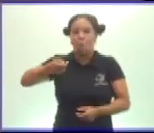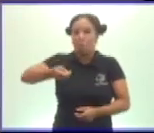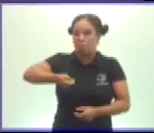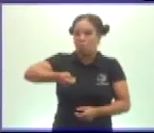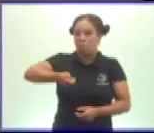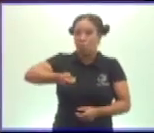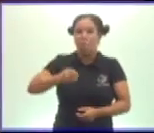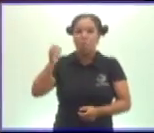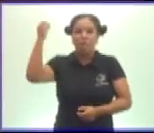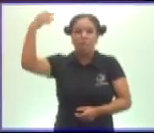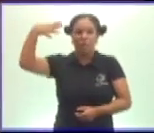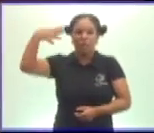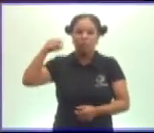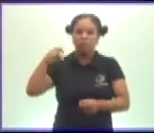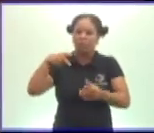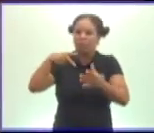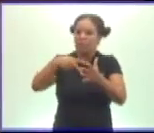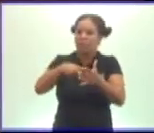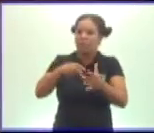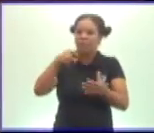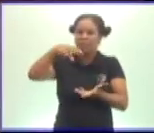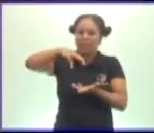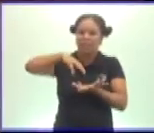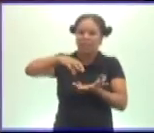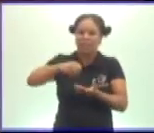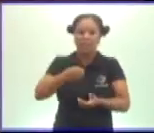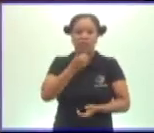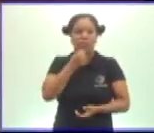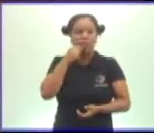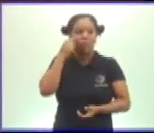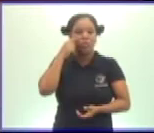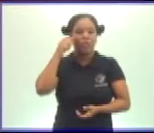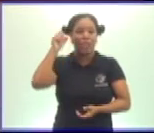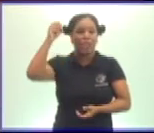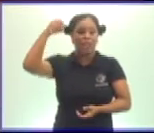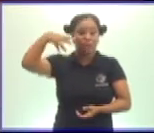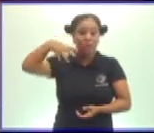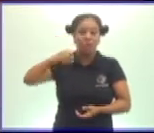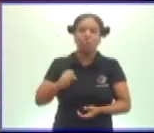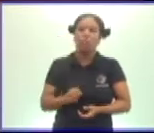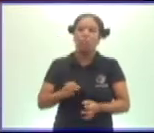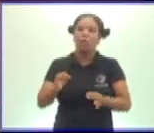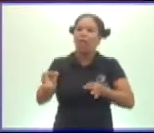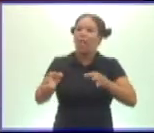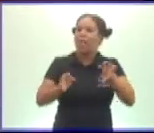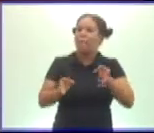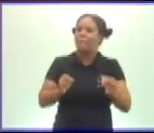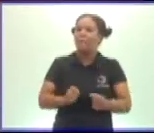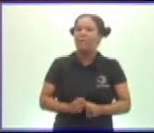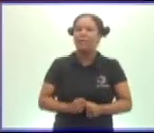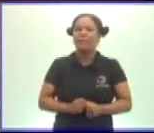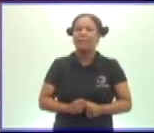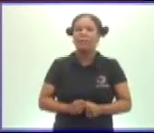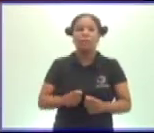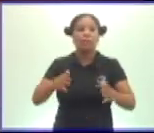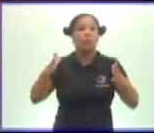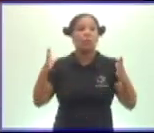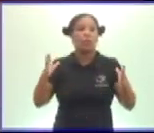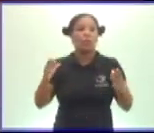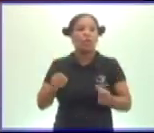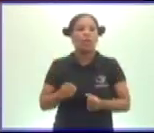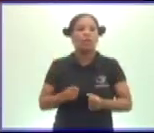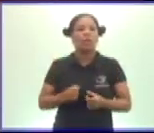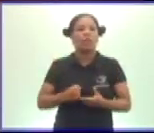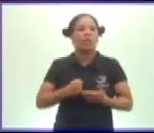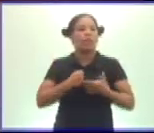gelatina. Podemos ver la luz como un haz, puesto que las partículas de gelatina son lo suficientemente grandes como para